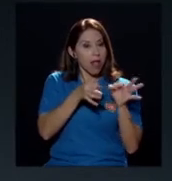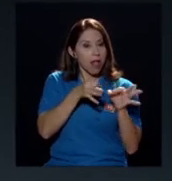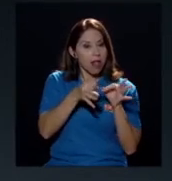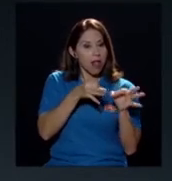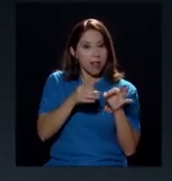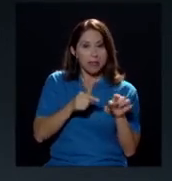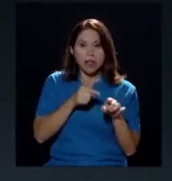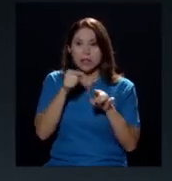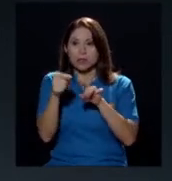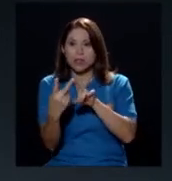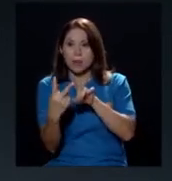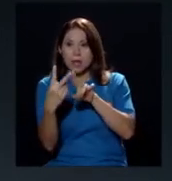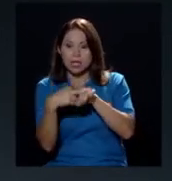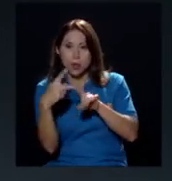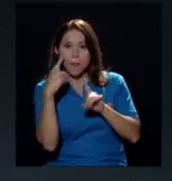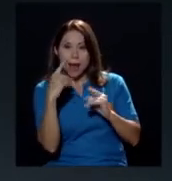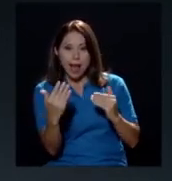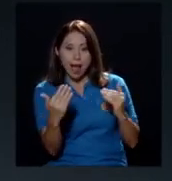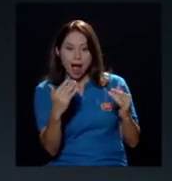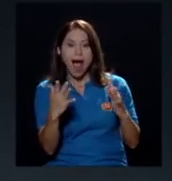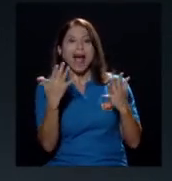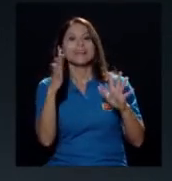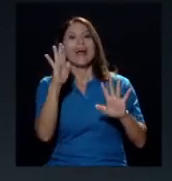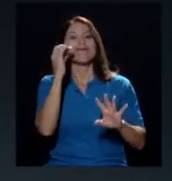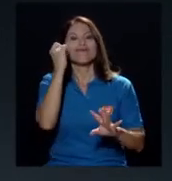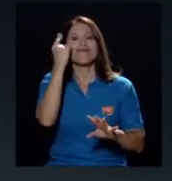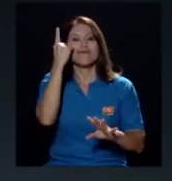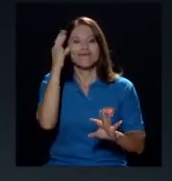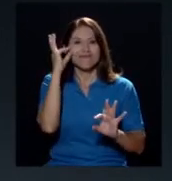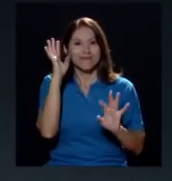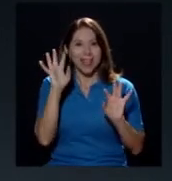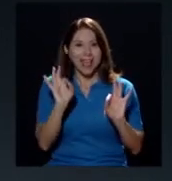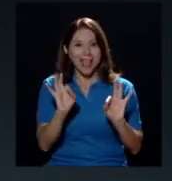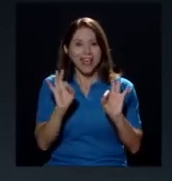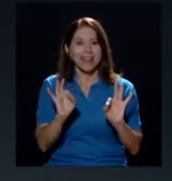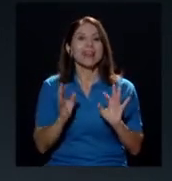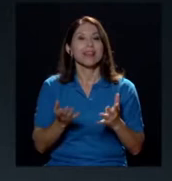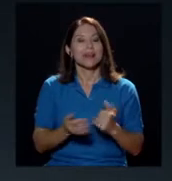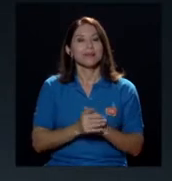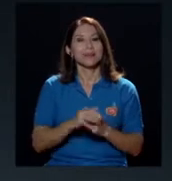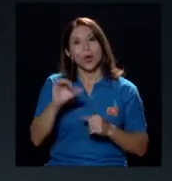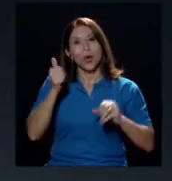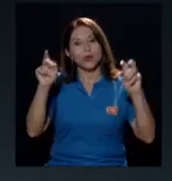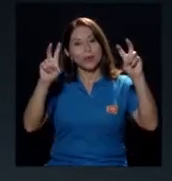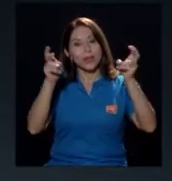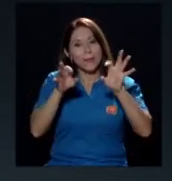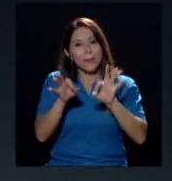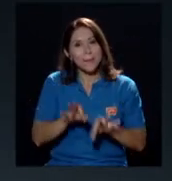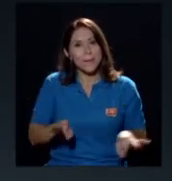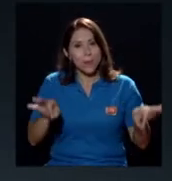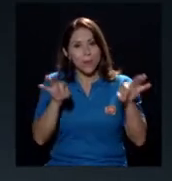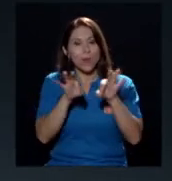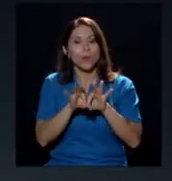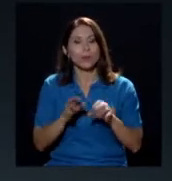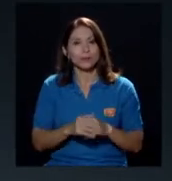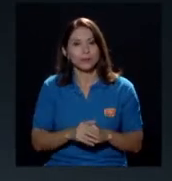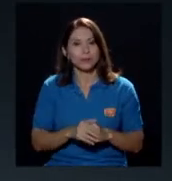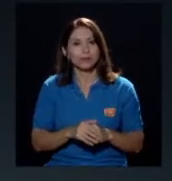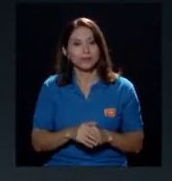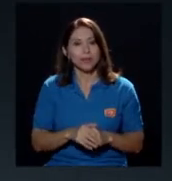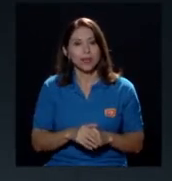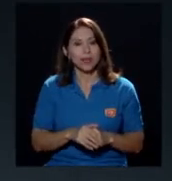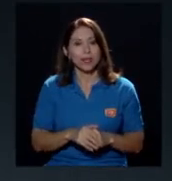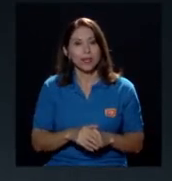aterrice grato y de comprensión otro tema importante me parece a mí es